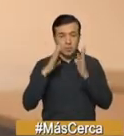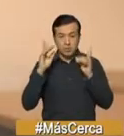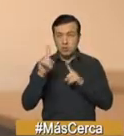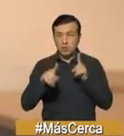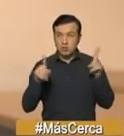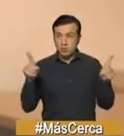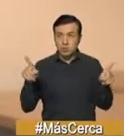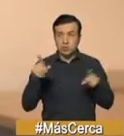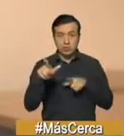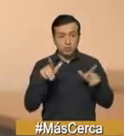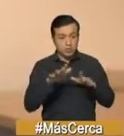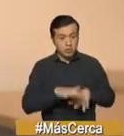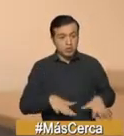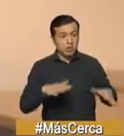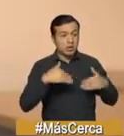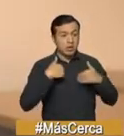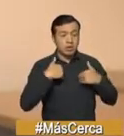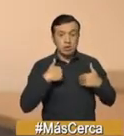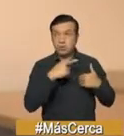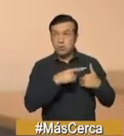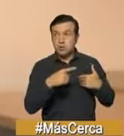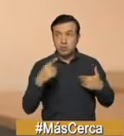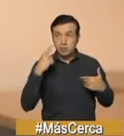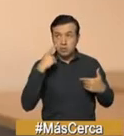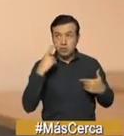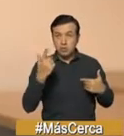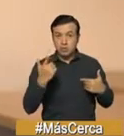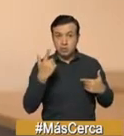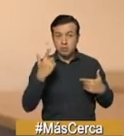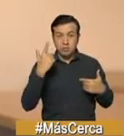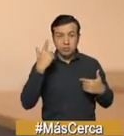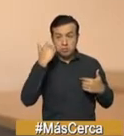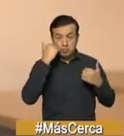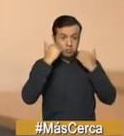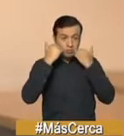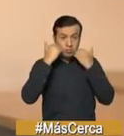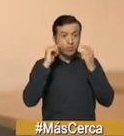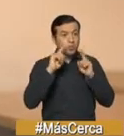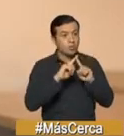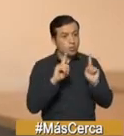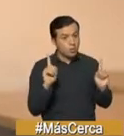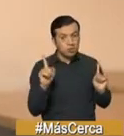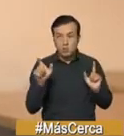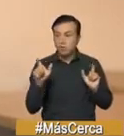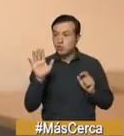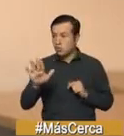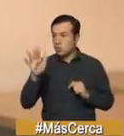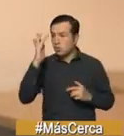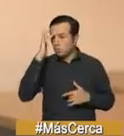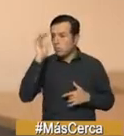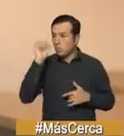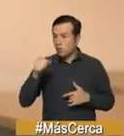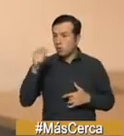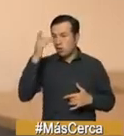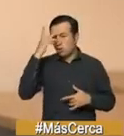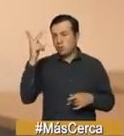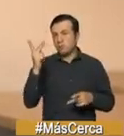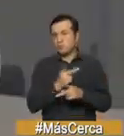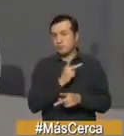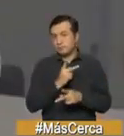reservorios animales no presentan ninguna sintomatología pero las personas son capaces de producir la